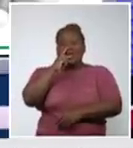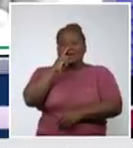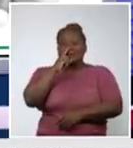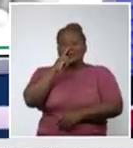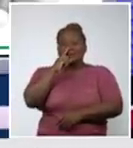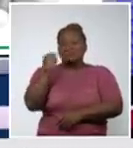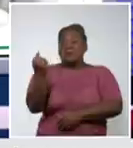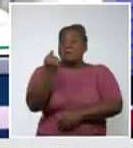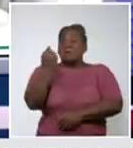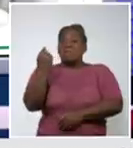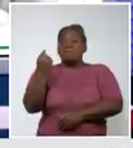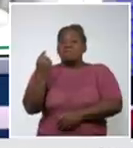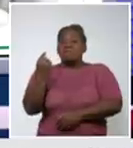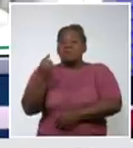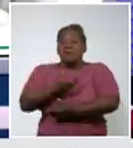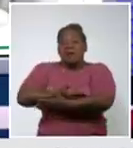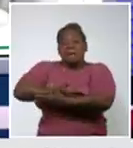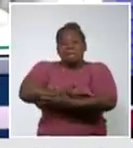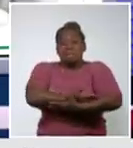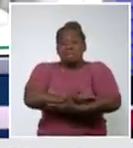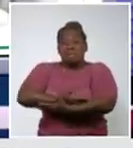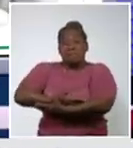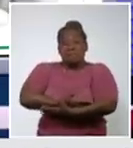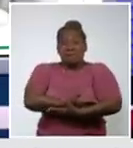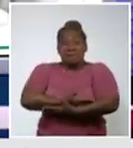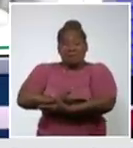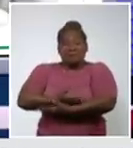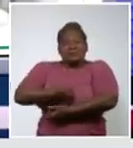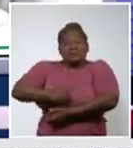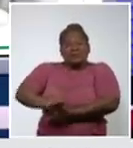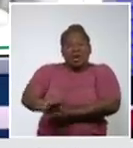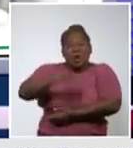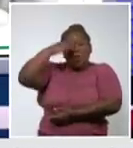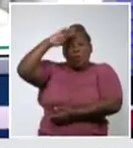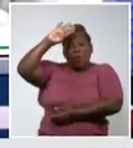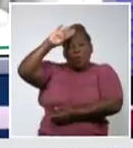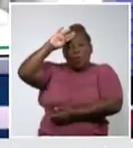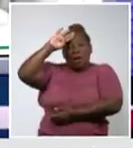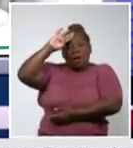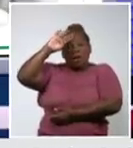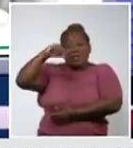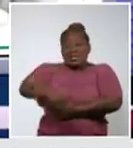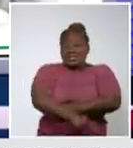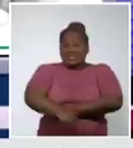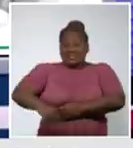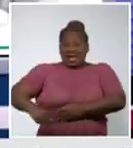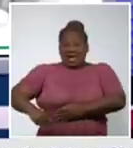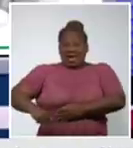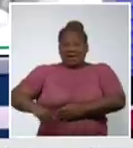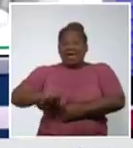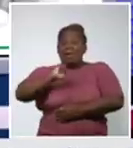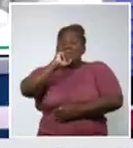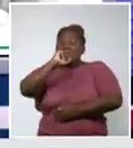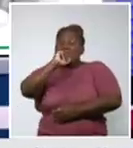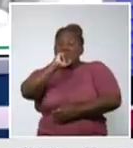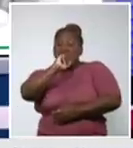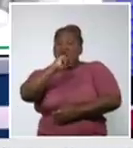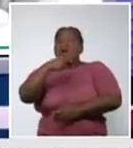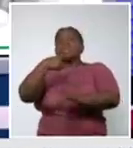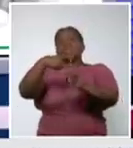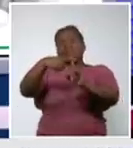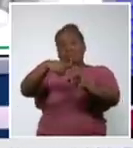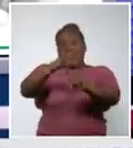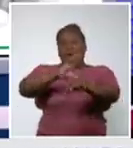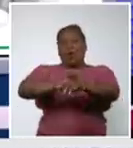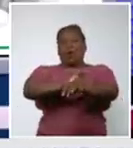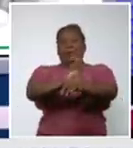primera bebé, amigos televidentes, nacida en Cuba mediante la cesárea practicada a una madre positiva a la